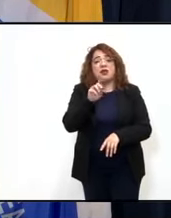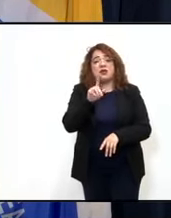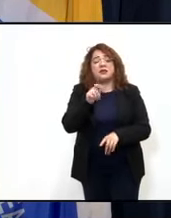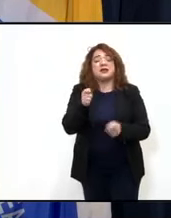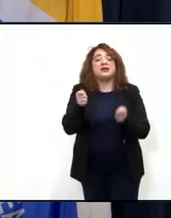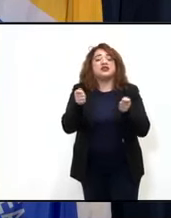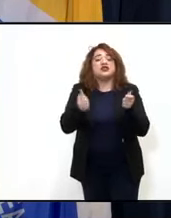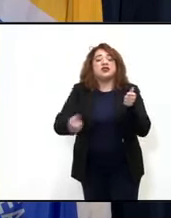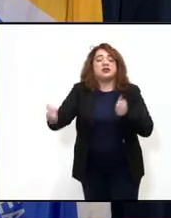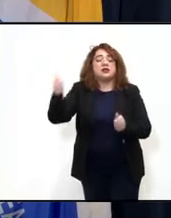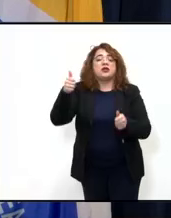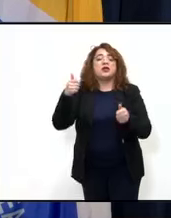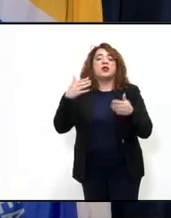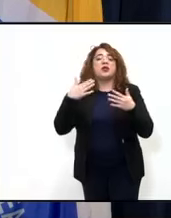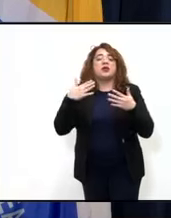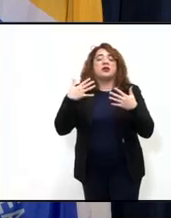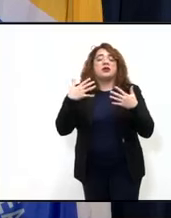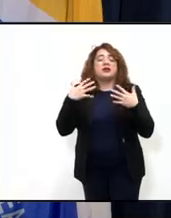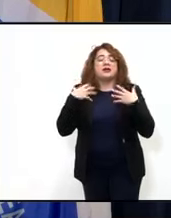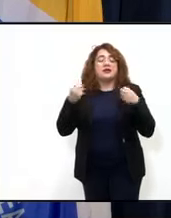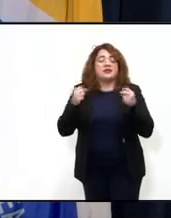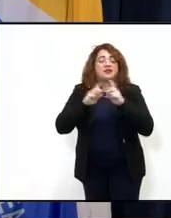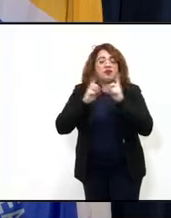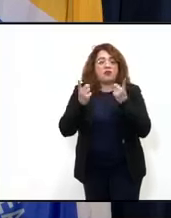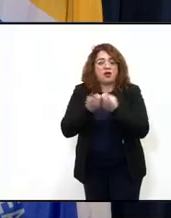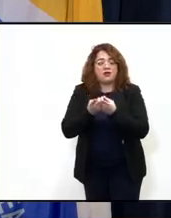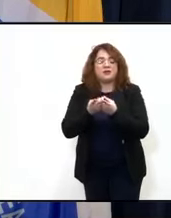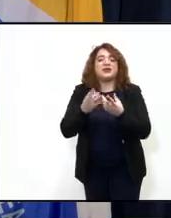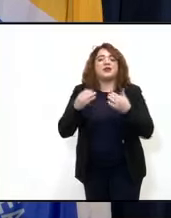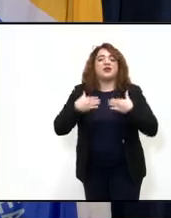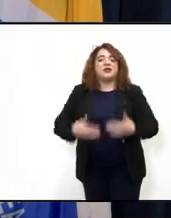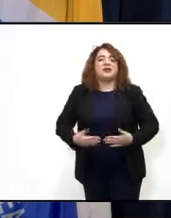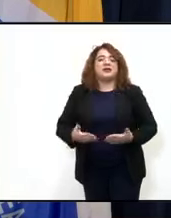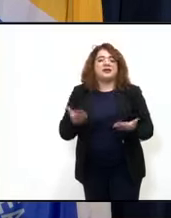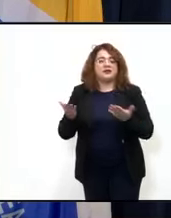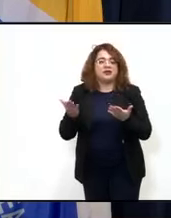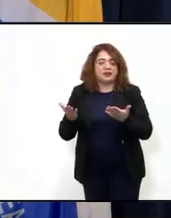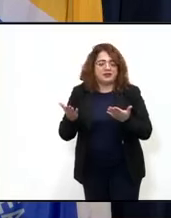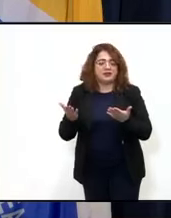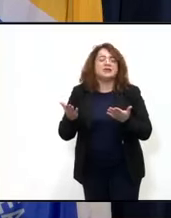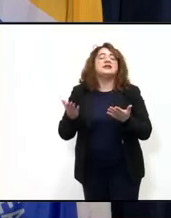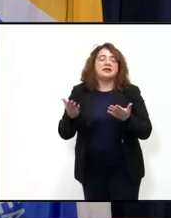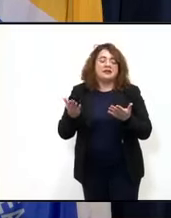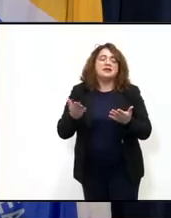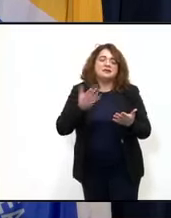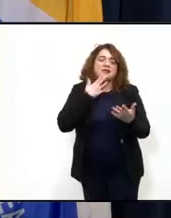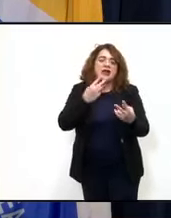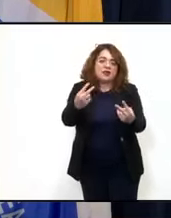Services, Kelly Colopy. That is all for today. We thank you for joining us.